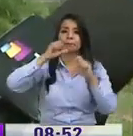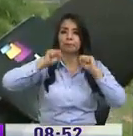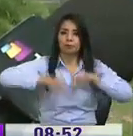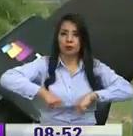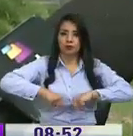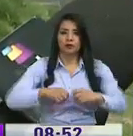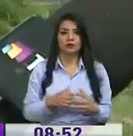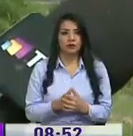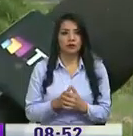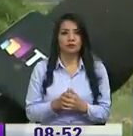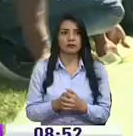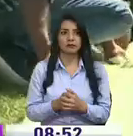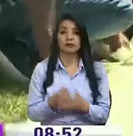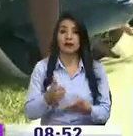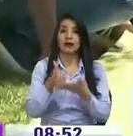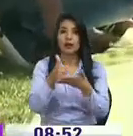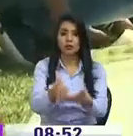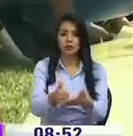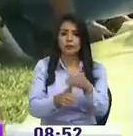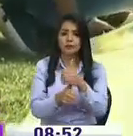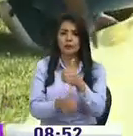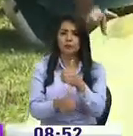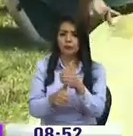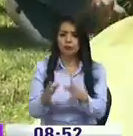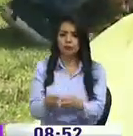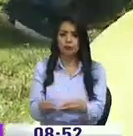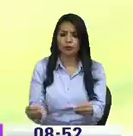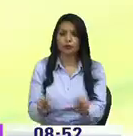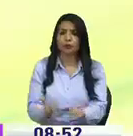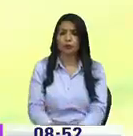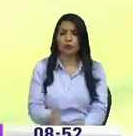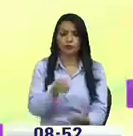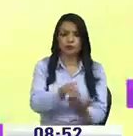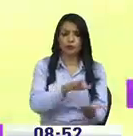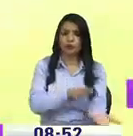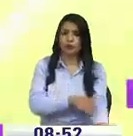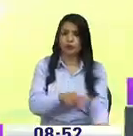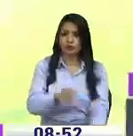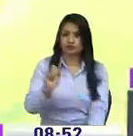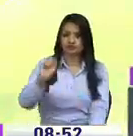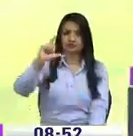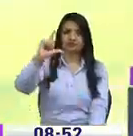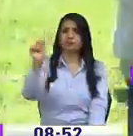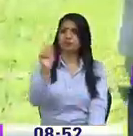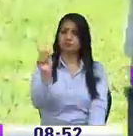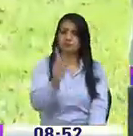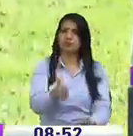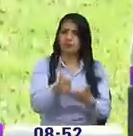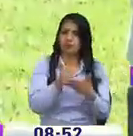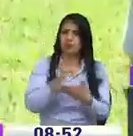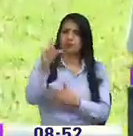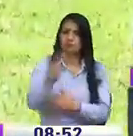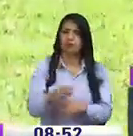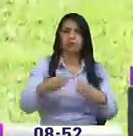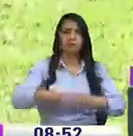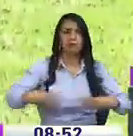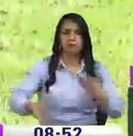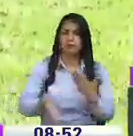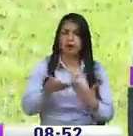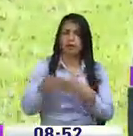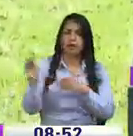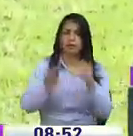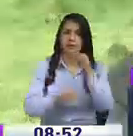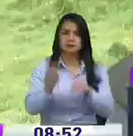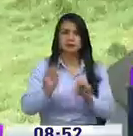haciendo muchos biodigestores. La elaboración del biodigestor no tiene un costo elevado y los materiales son de fácil